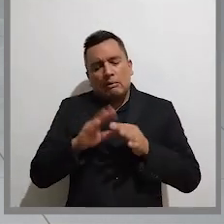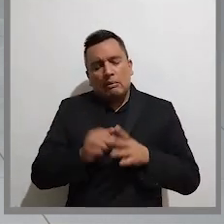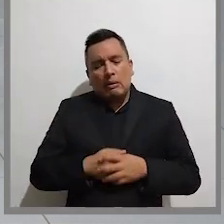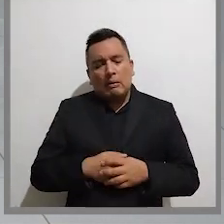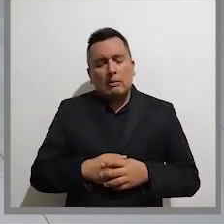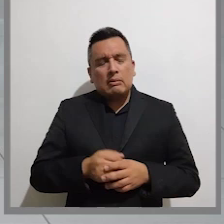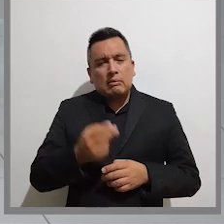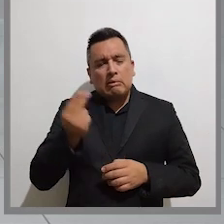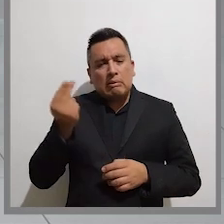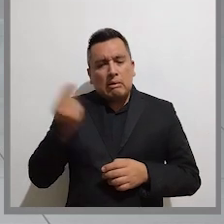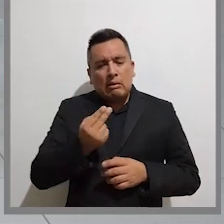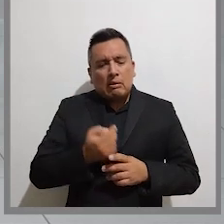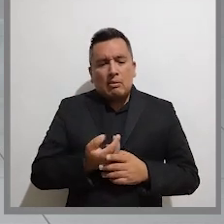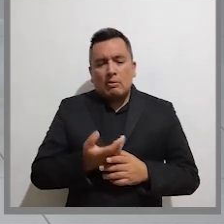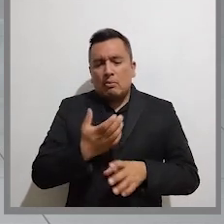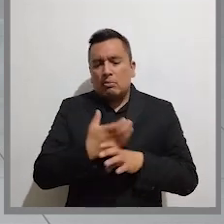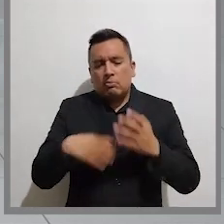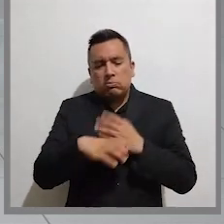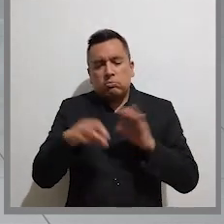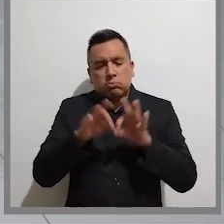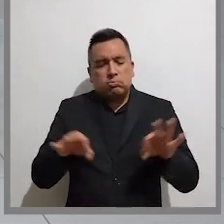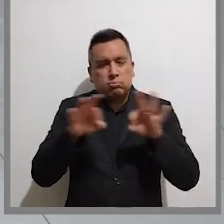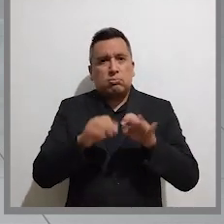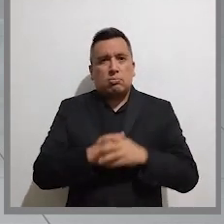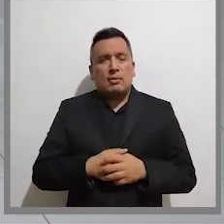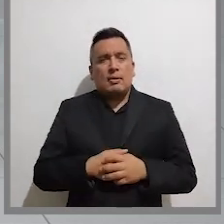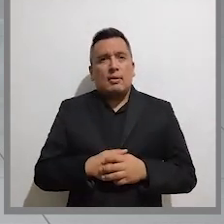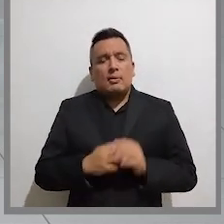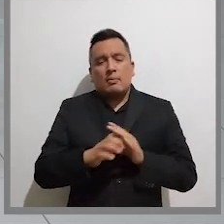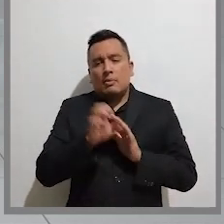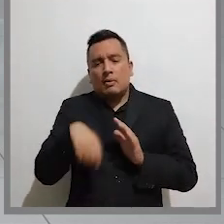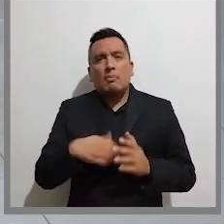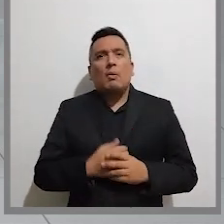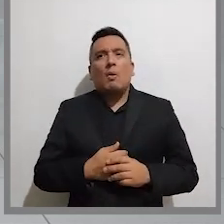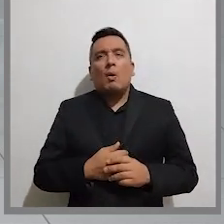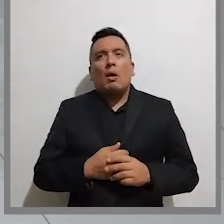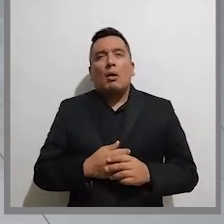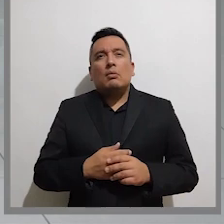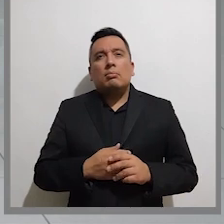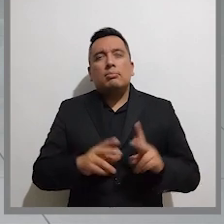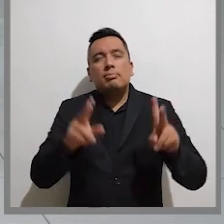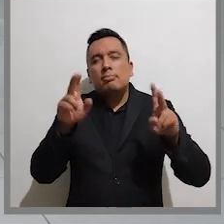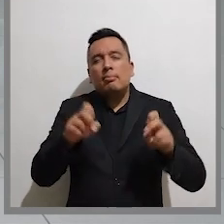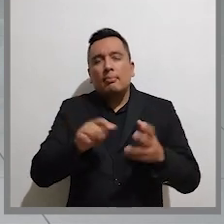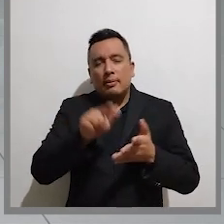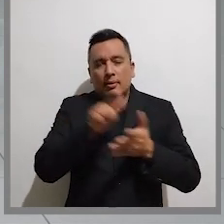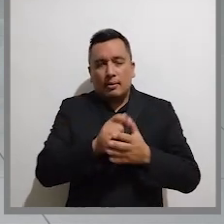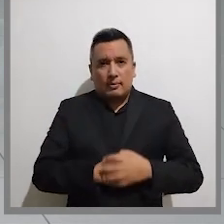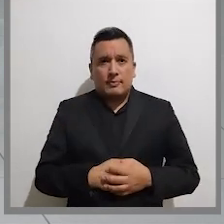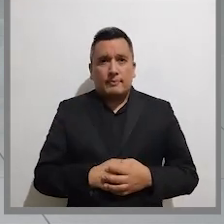Mencionabas de la necesidad de algunas cuestiones importantes, específicamente la jurídica. Algunas